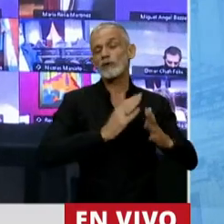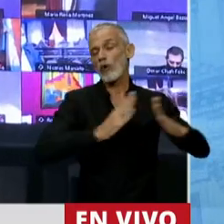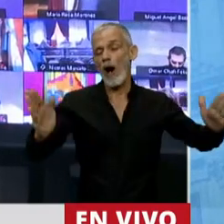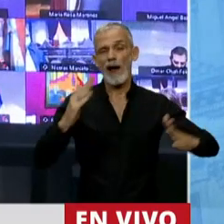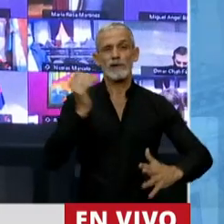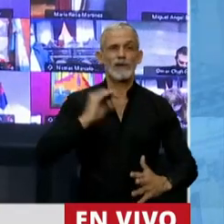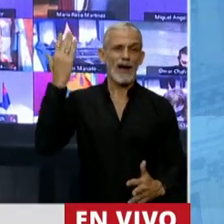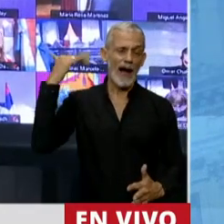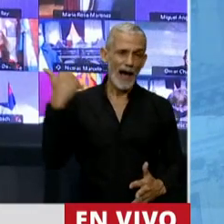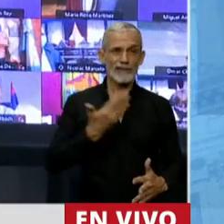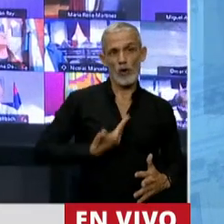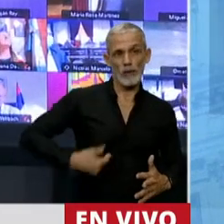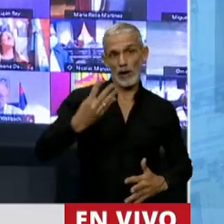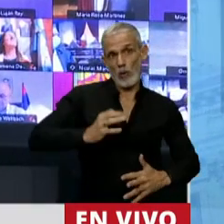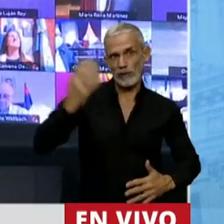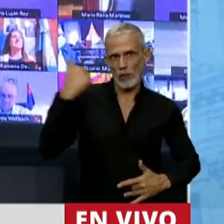gobierno.